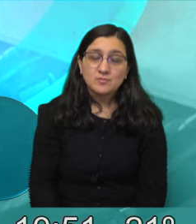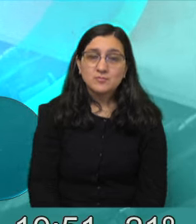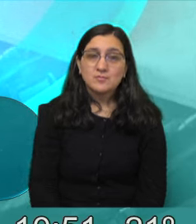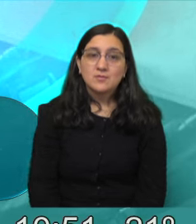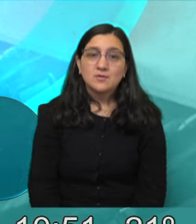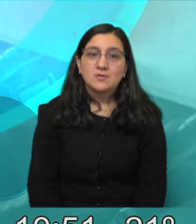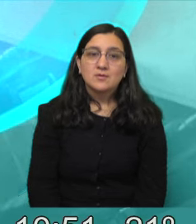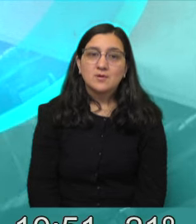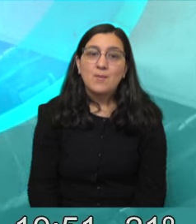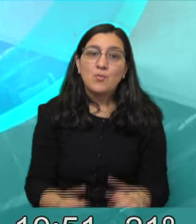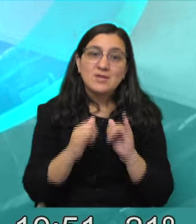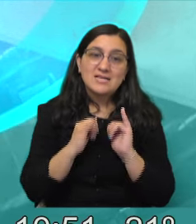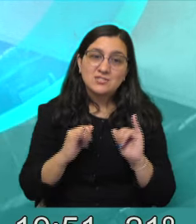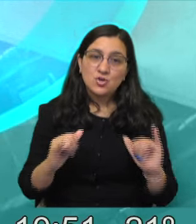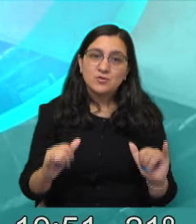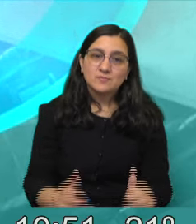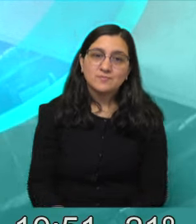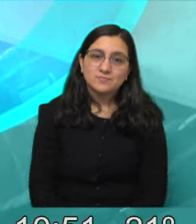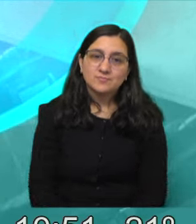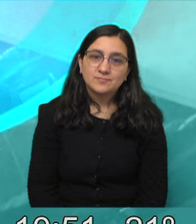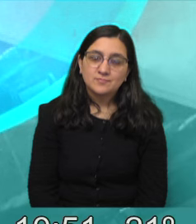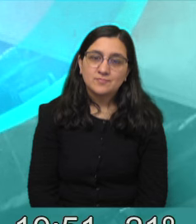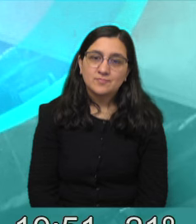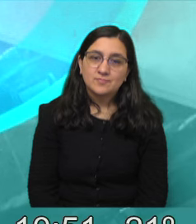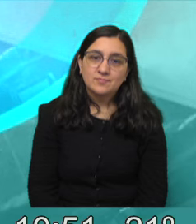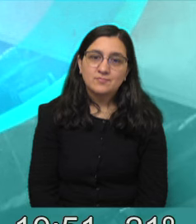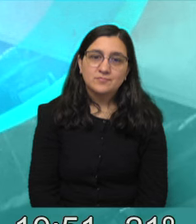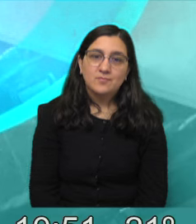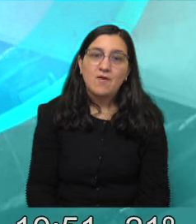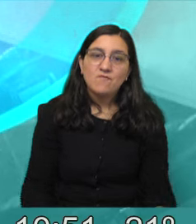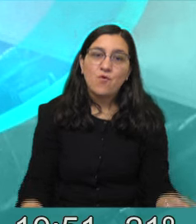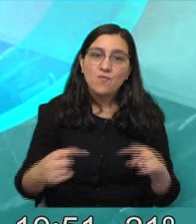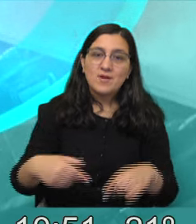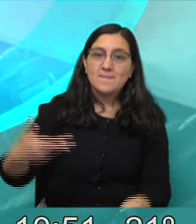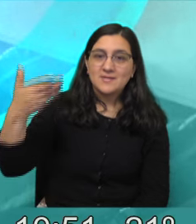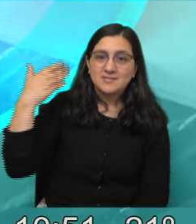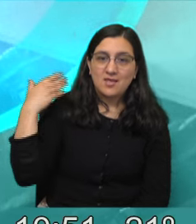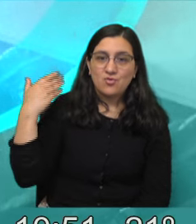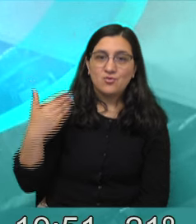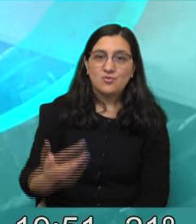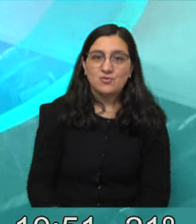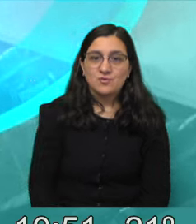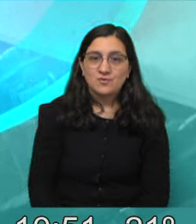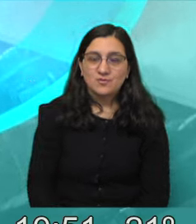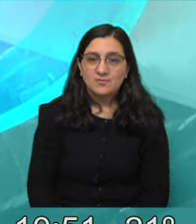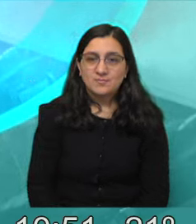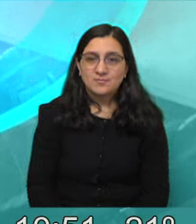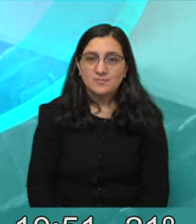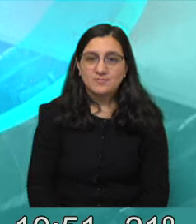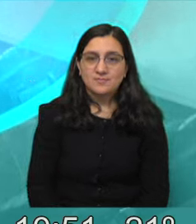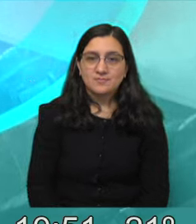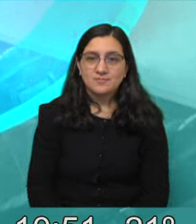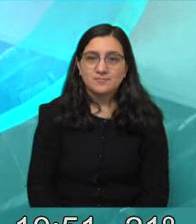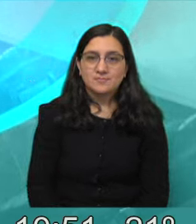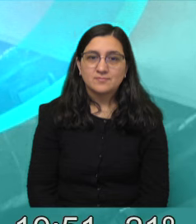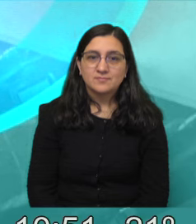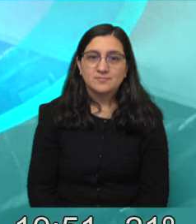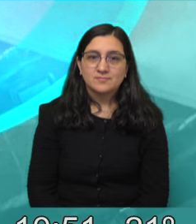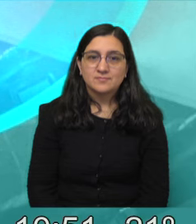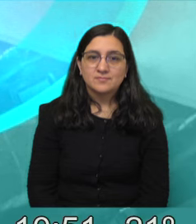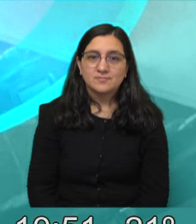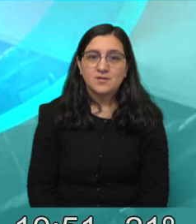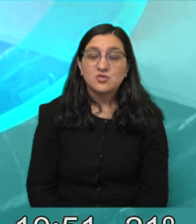es Throwback Thursday. Que es como ir al pasado. Puedes volver al pasado, tenían el blog ese día como para ir a una mirada al pasado